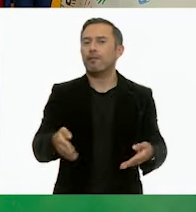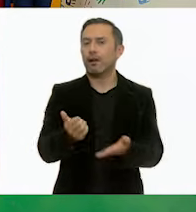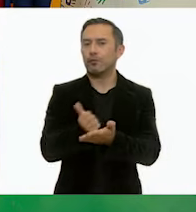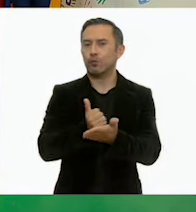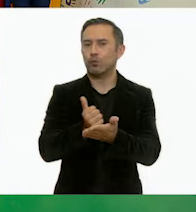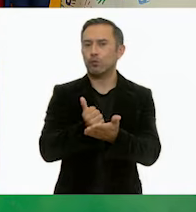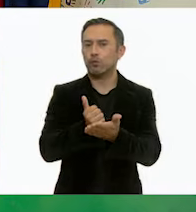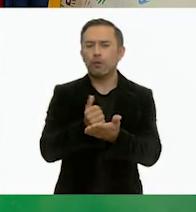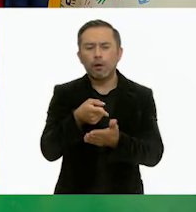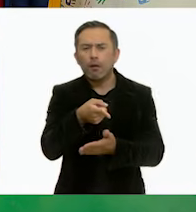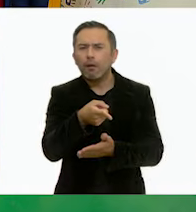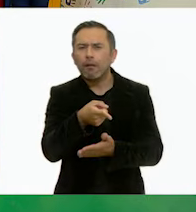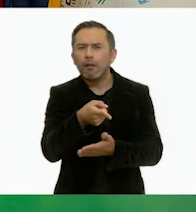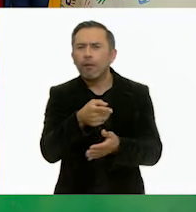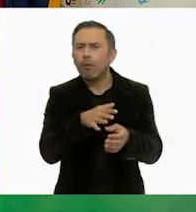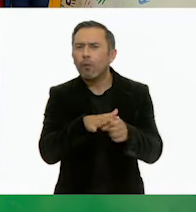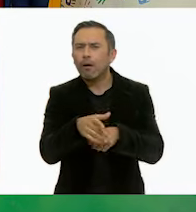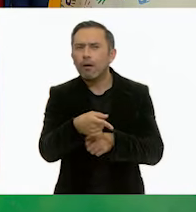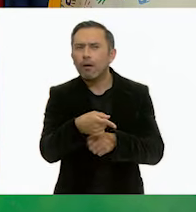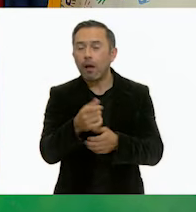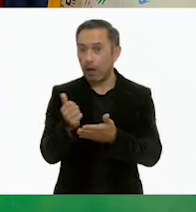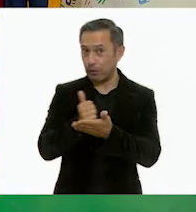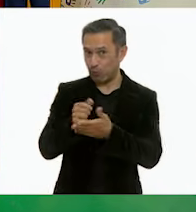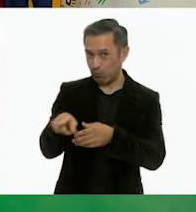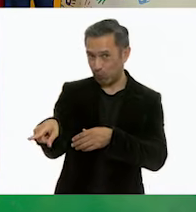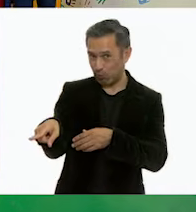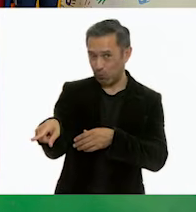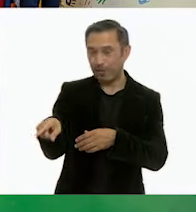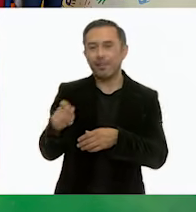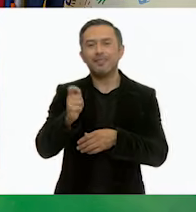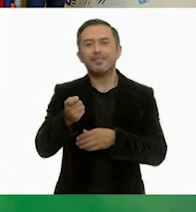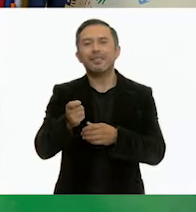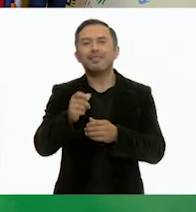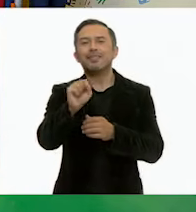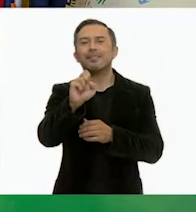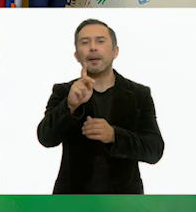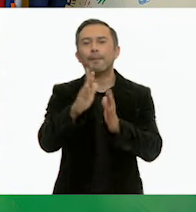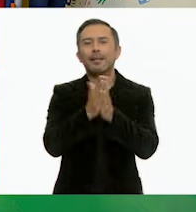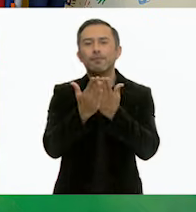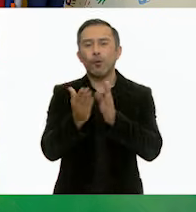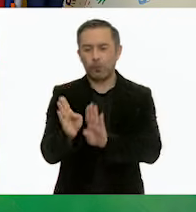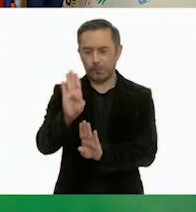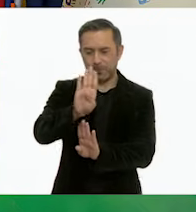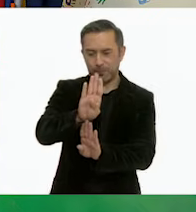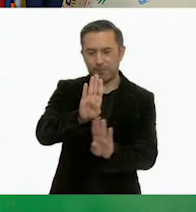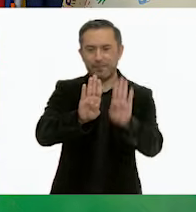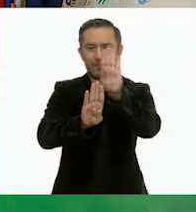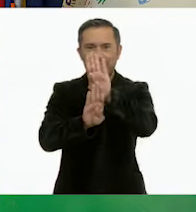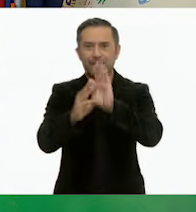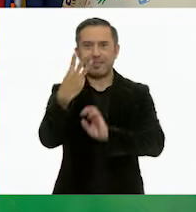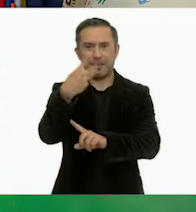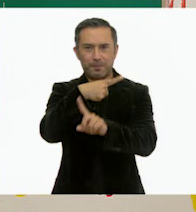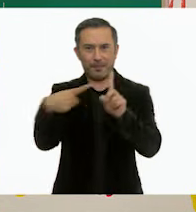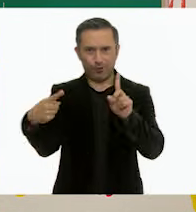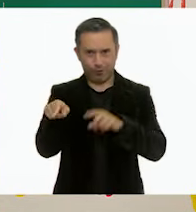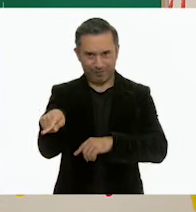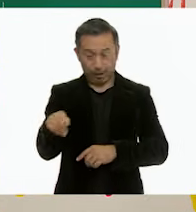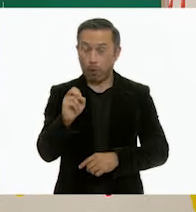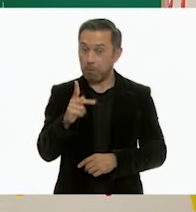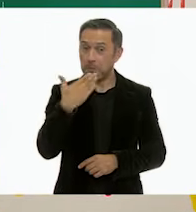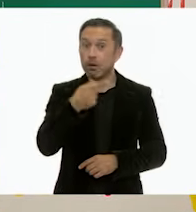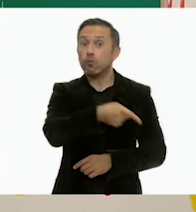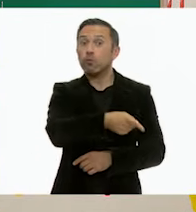mueble? El mueble azul, que mide 3 libros de texto y medio. Ok, en relación a tu estatura,